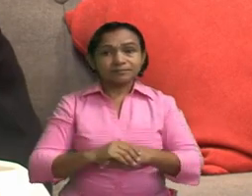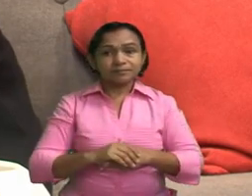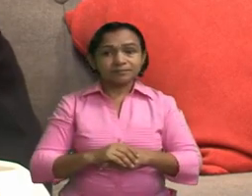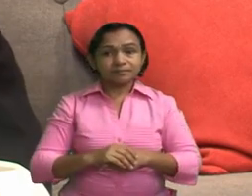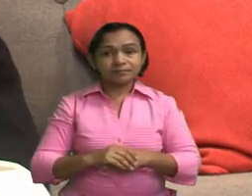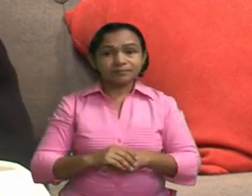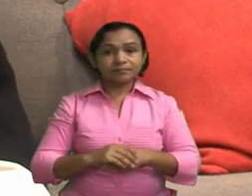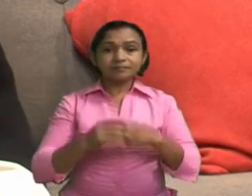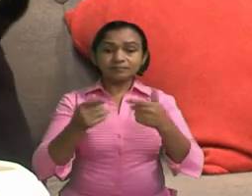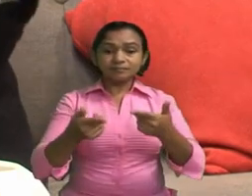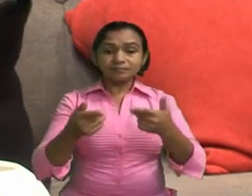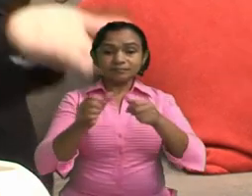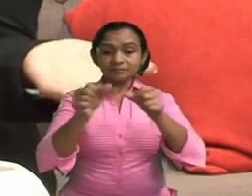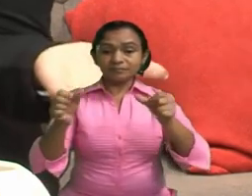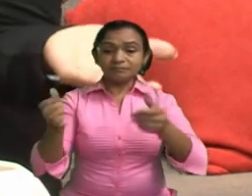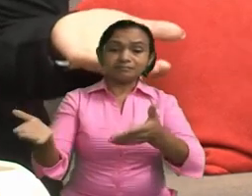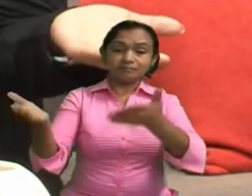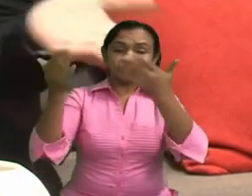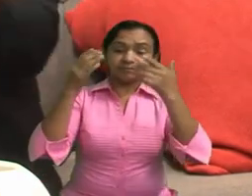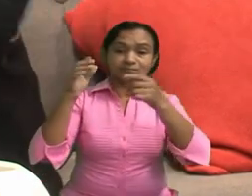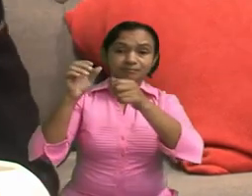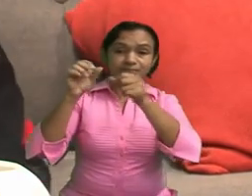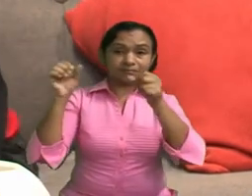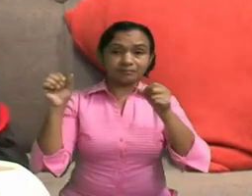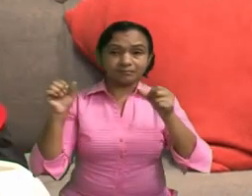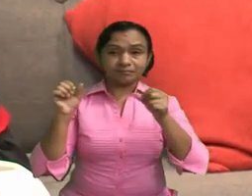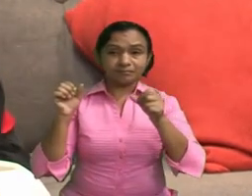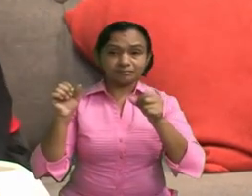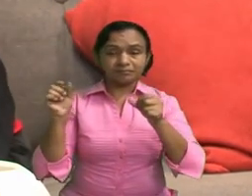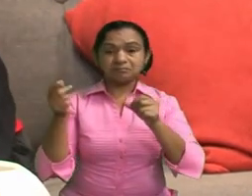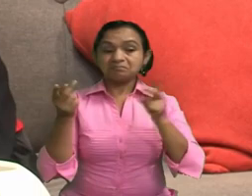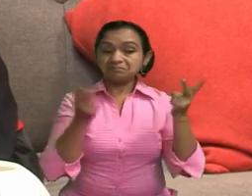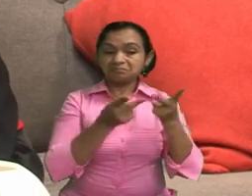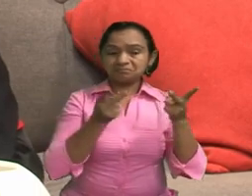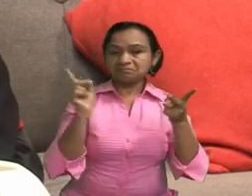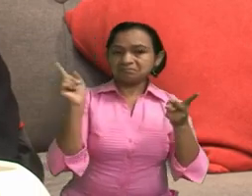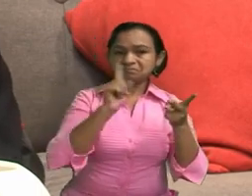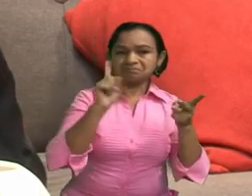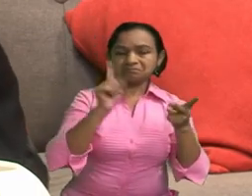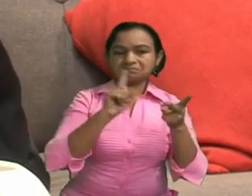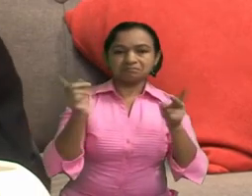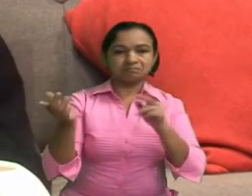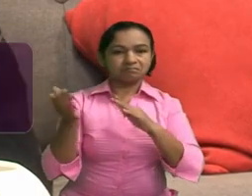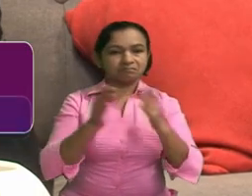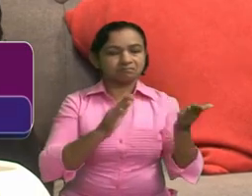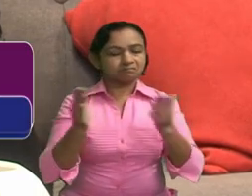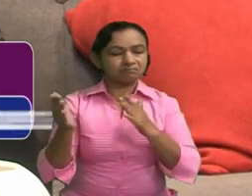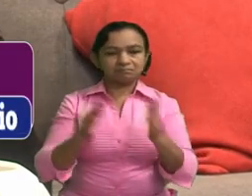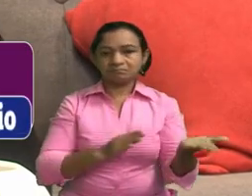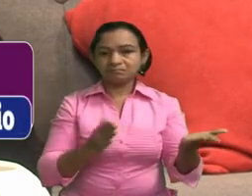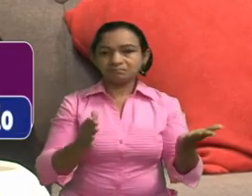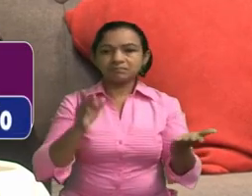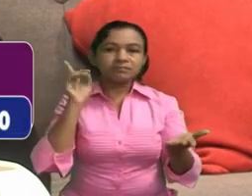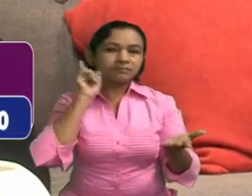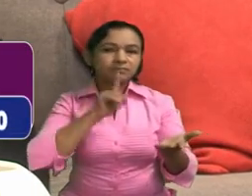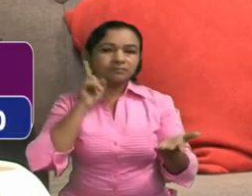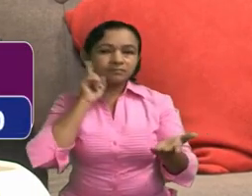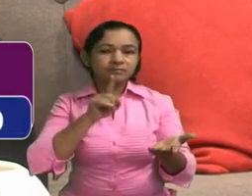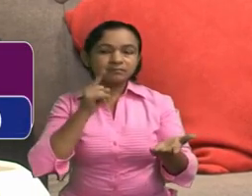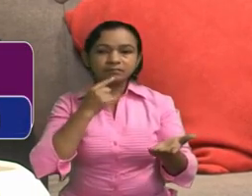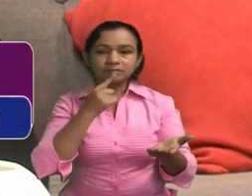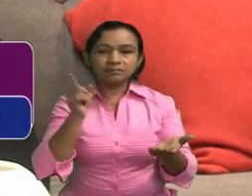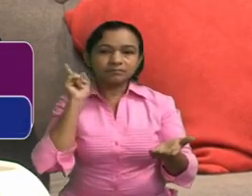si nosotros los sacamos de su medio natural, ellos no van a sobrevivir. No. Es mentira, como decimos, ¿verdad?